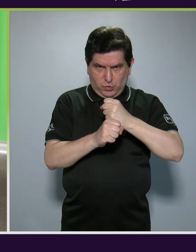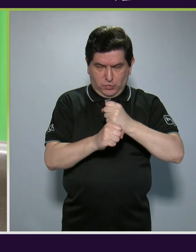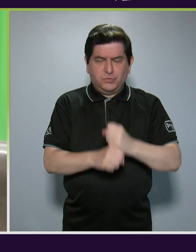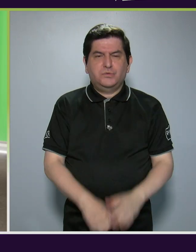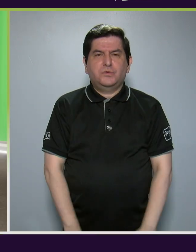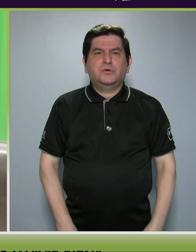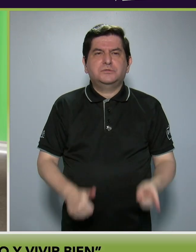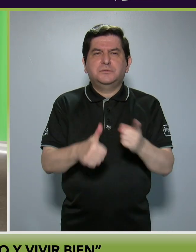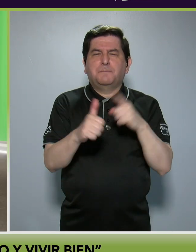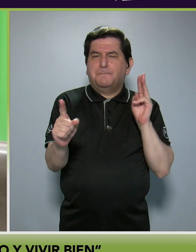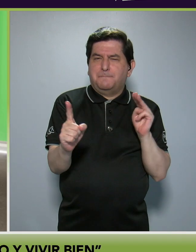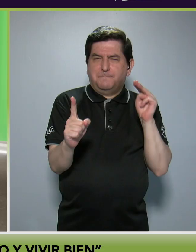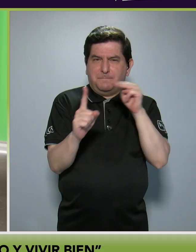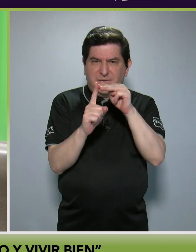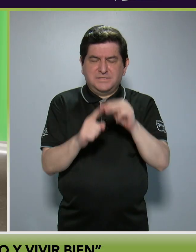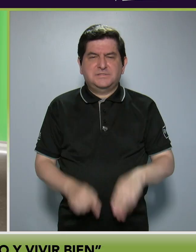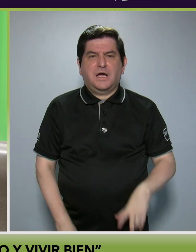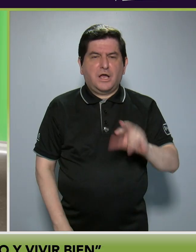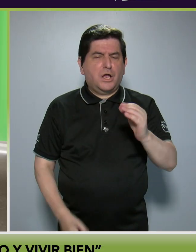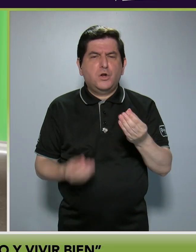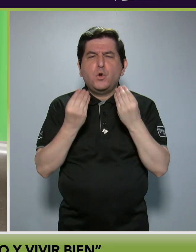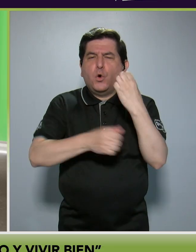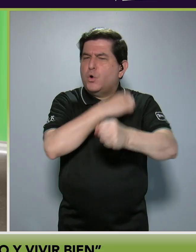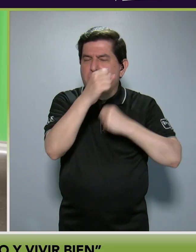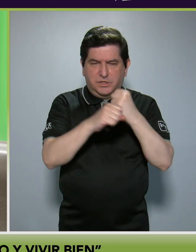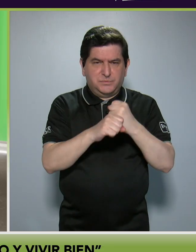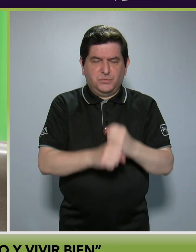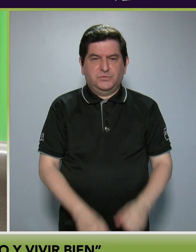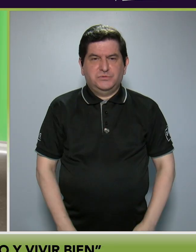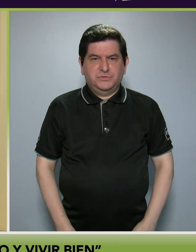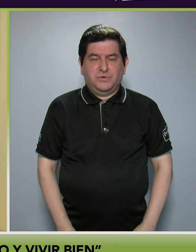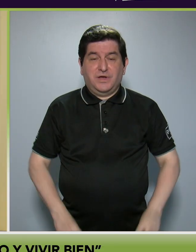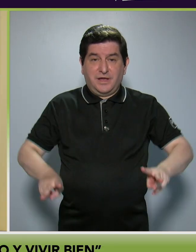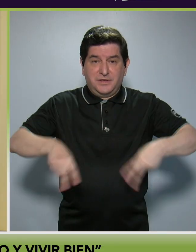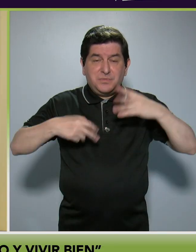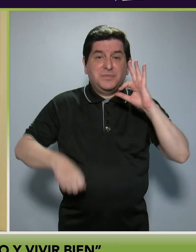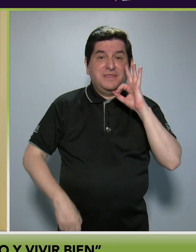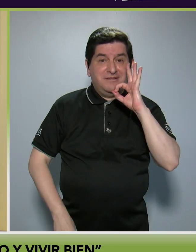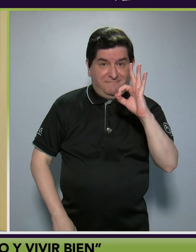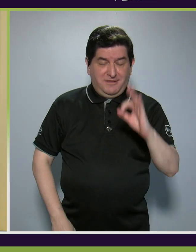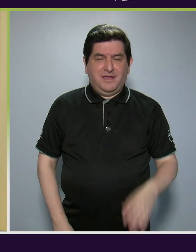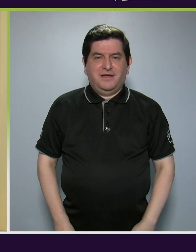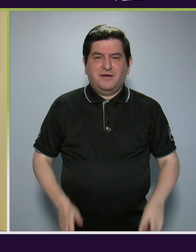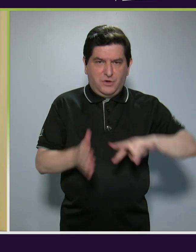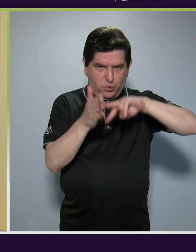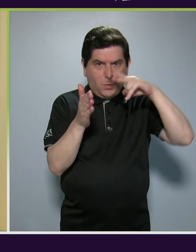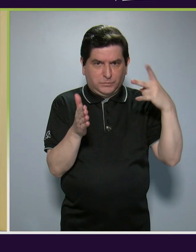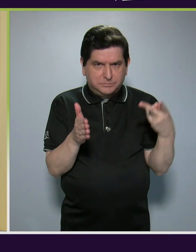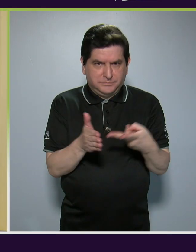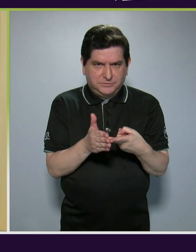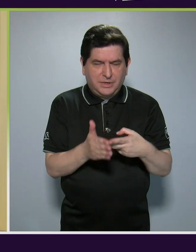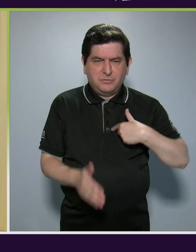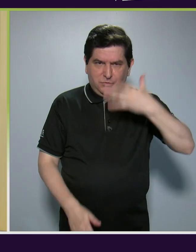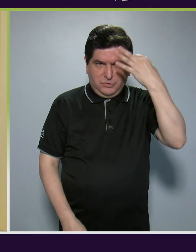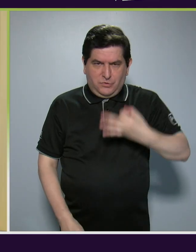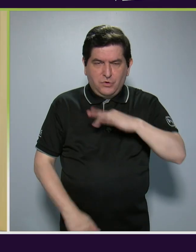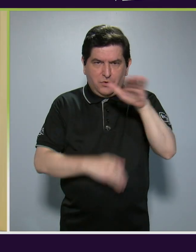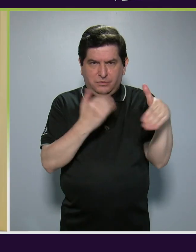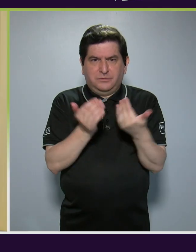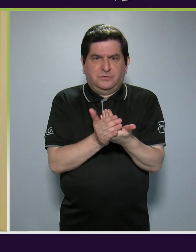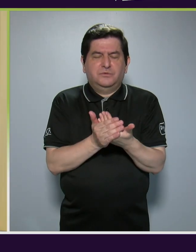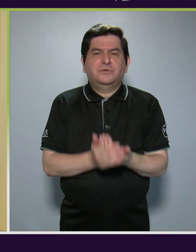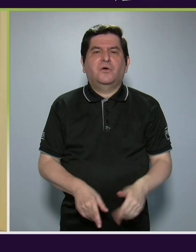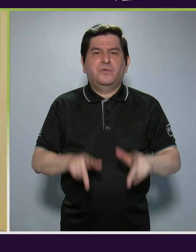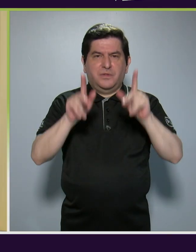primer mensaje, que no es vivir mucho, sino es también vivir mucho y vivir bien. Digamos que es este concepto que yo creo que todos los que